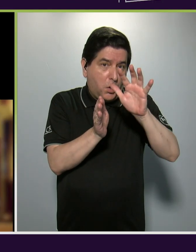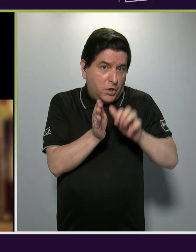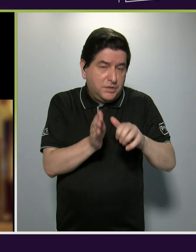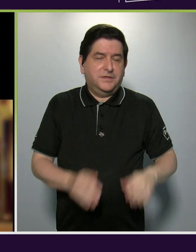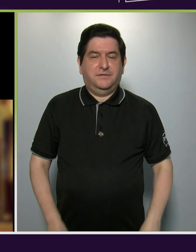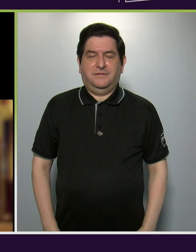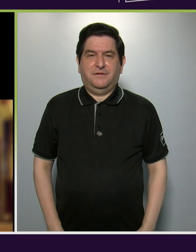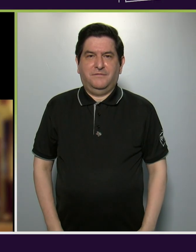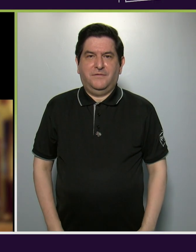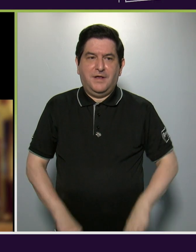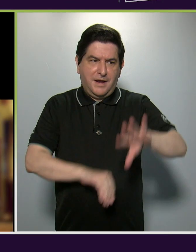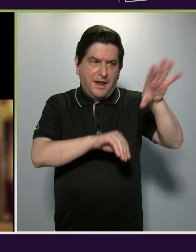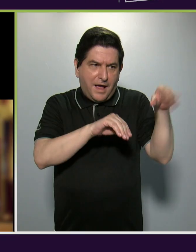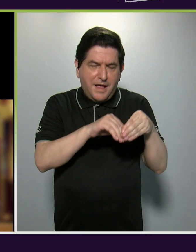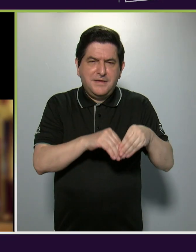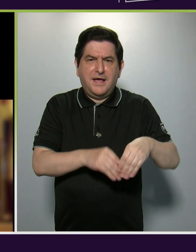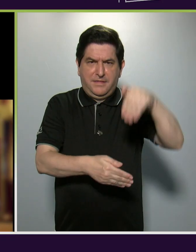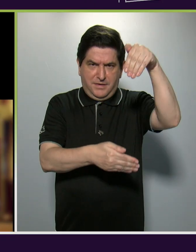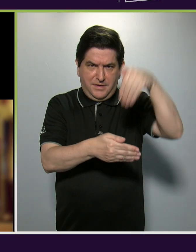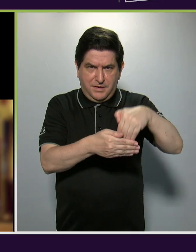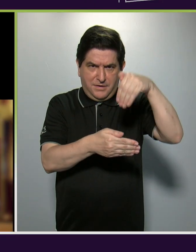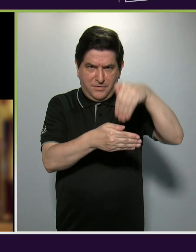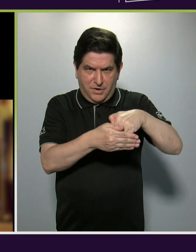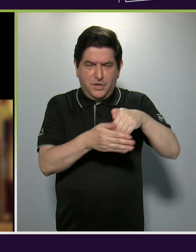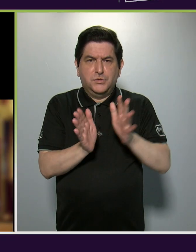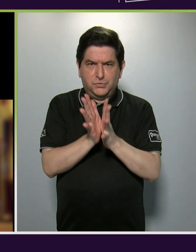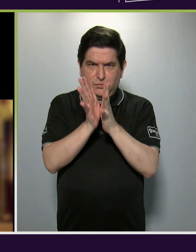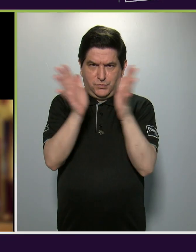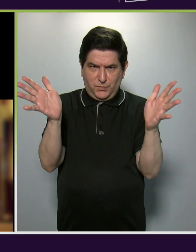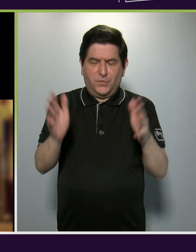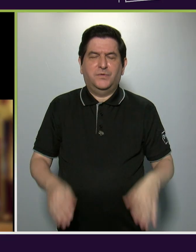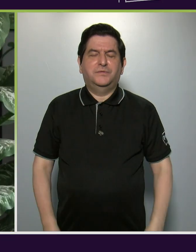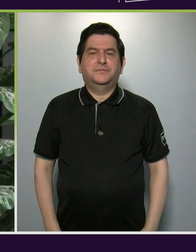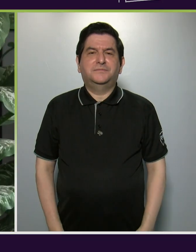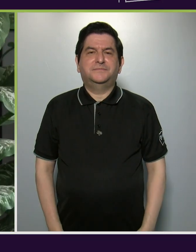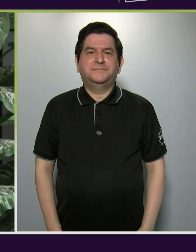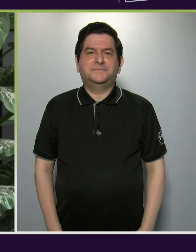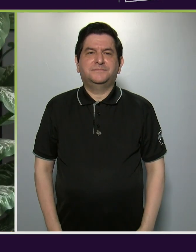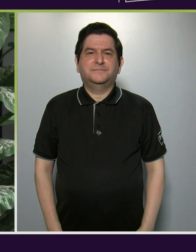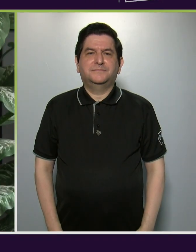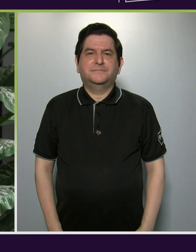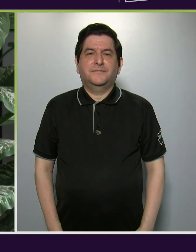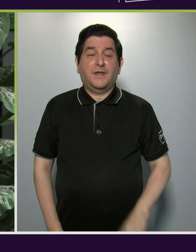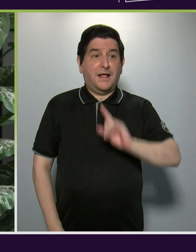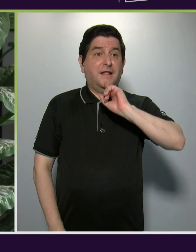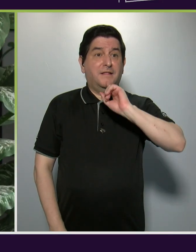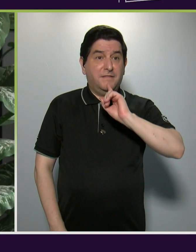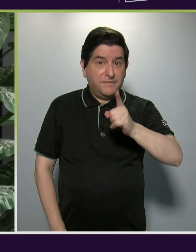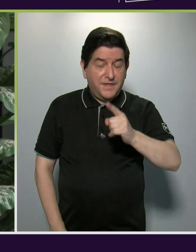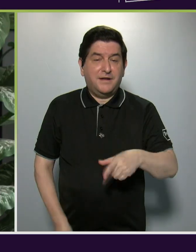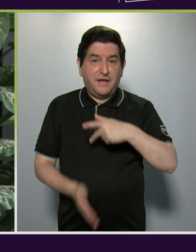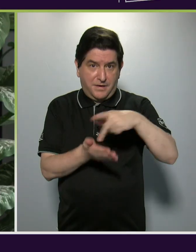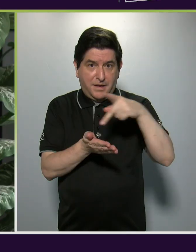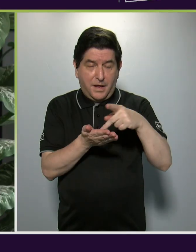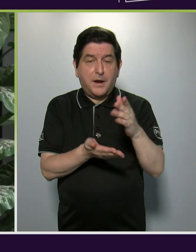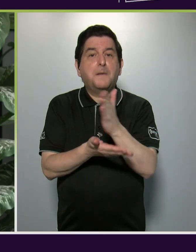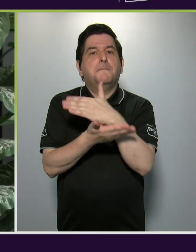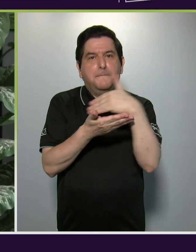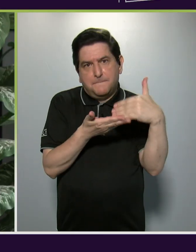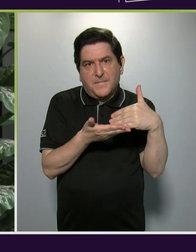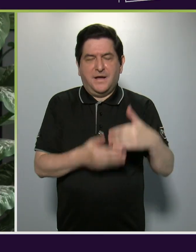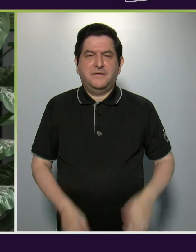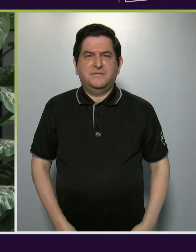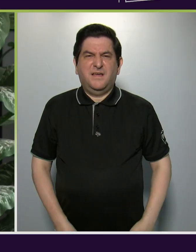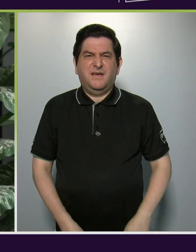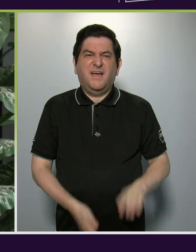que hagan su registro ante el registro público, que puedan declarar salarios o parte de su salario, ¿verdad? Esto